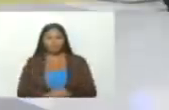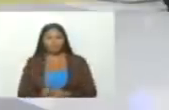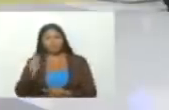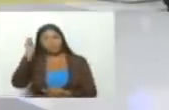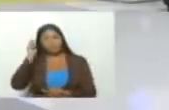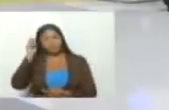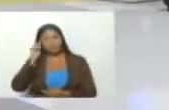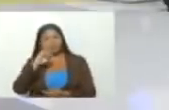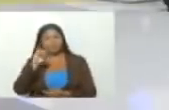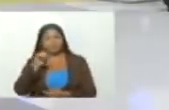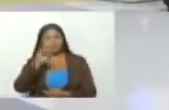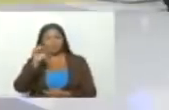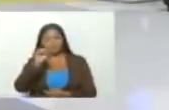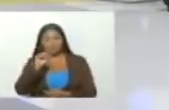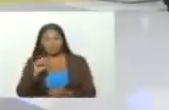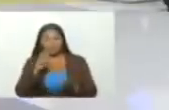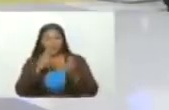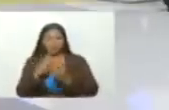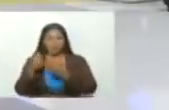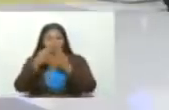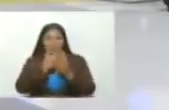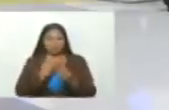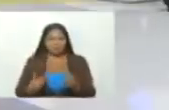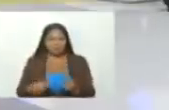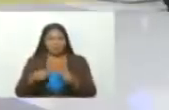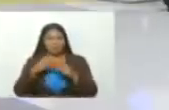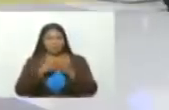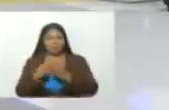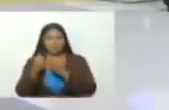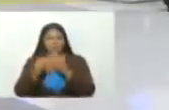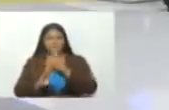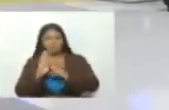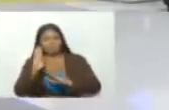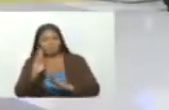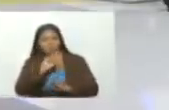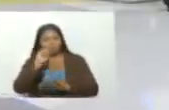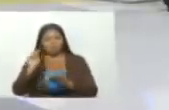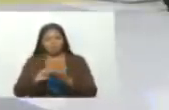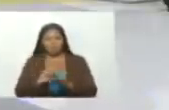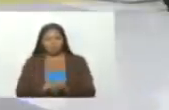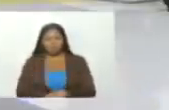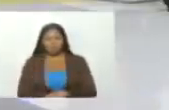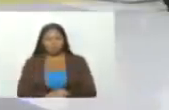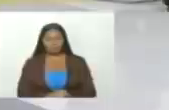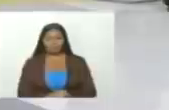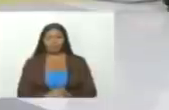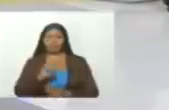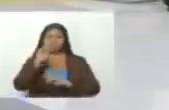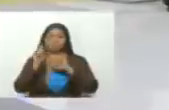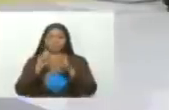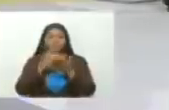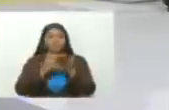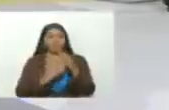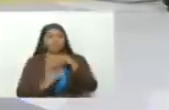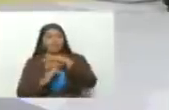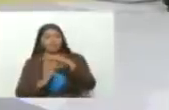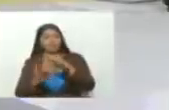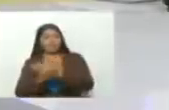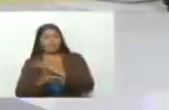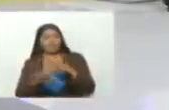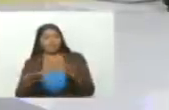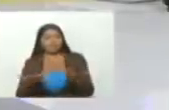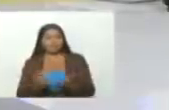diputado Jesús Farías, economista, presidente de la Comisión Permanente de Economía, Finanzas y Desarrollo Nacional. Le preguntaba antes del corte acerca